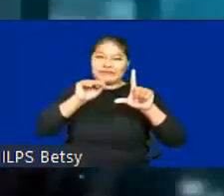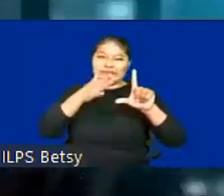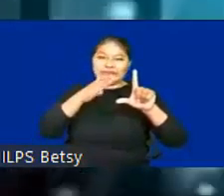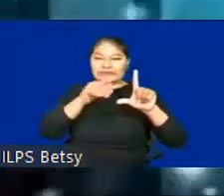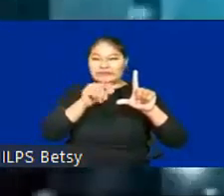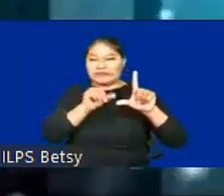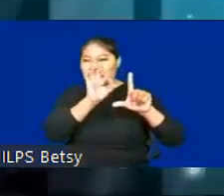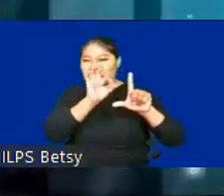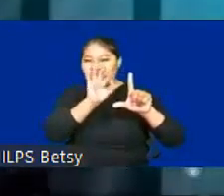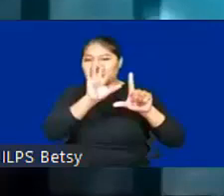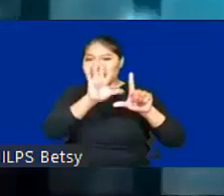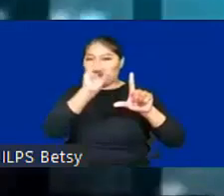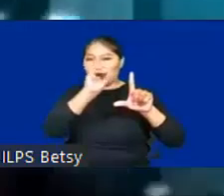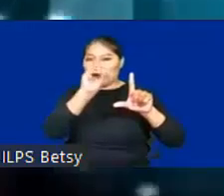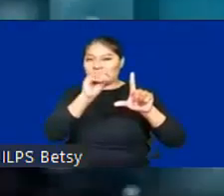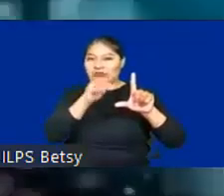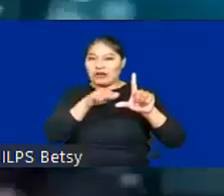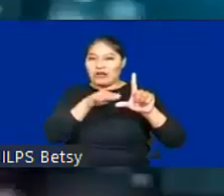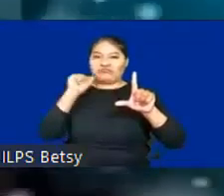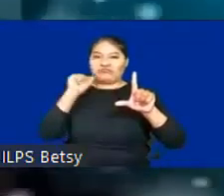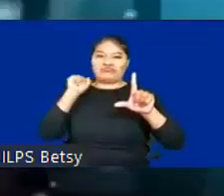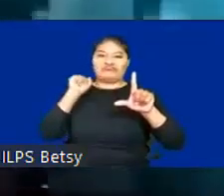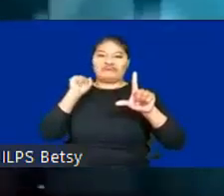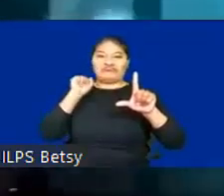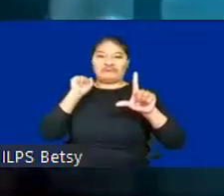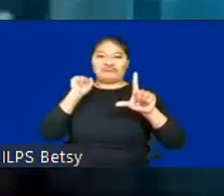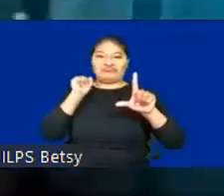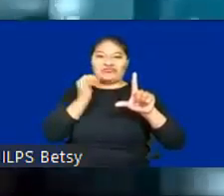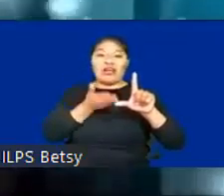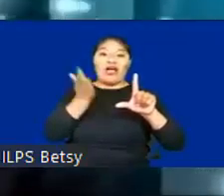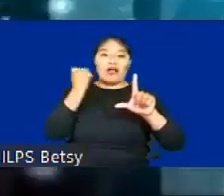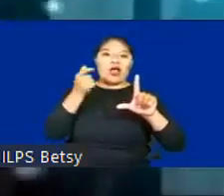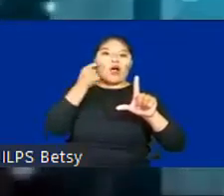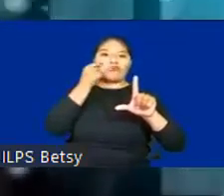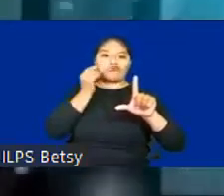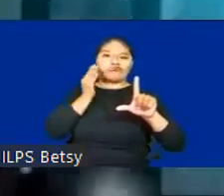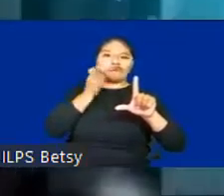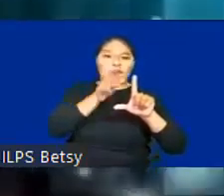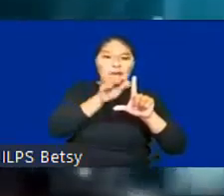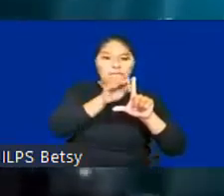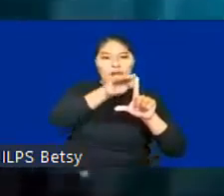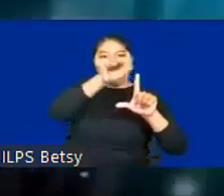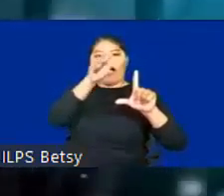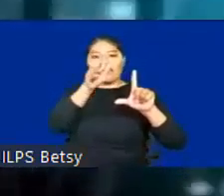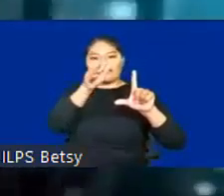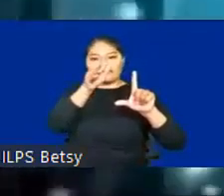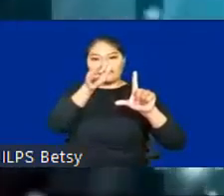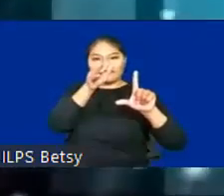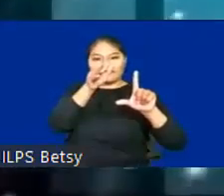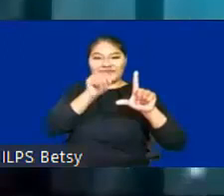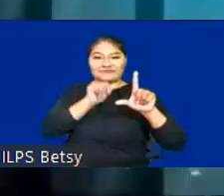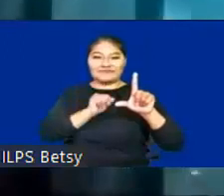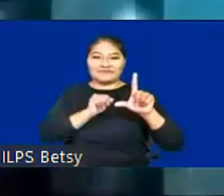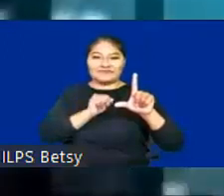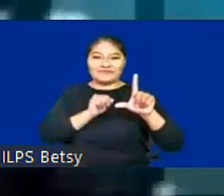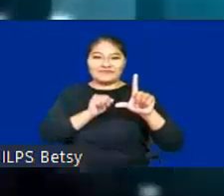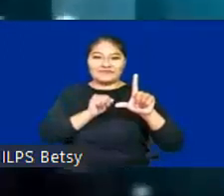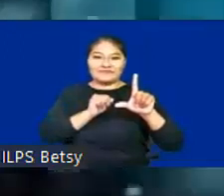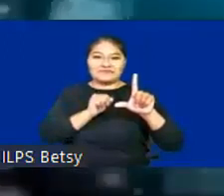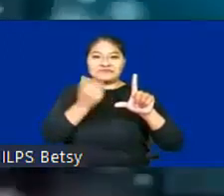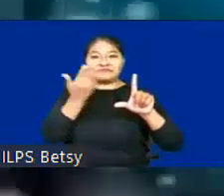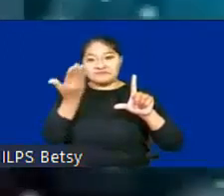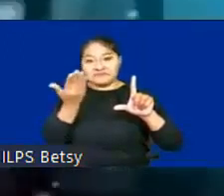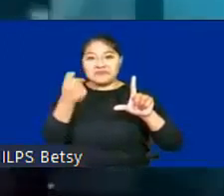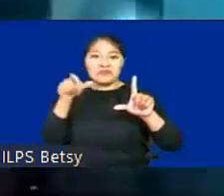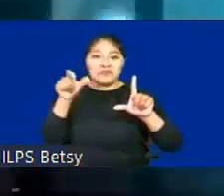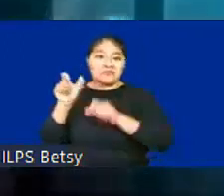95% de las solicitudes eran en formato presencial. Esto, bueno, se explicaba porque, bueno, vivimos un escenario donde la gente tenía